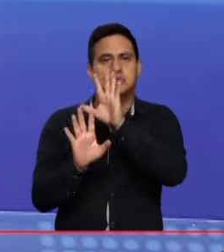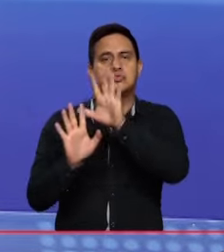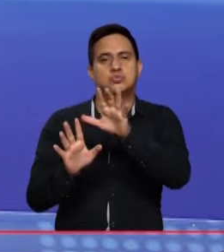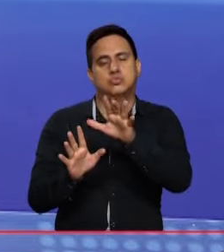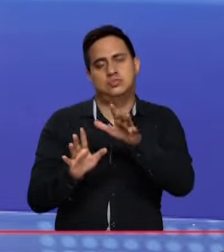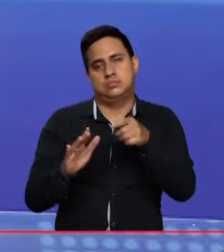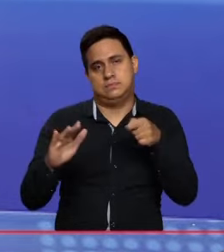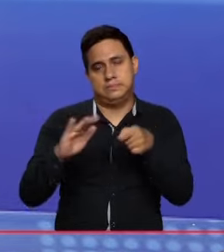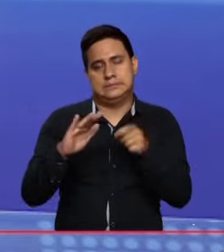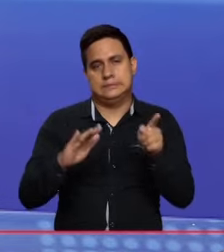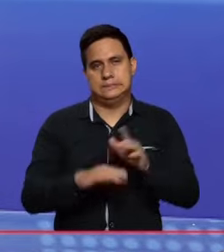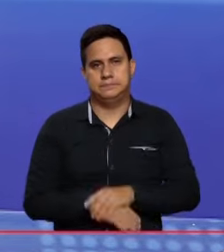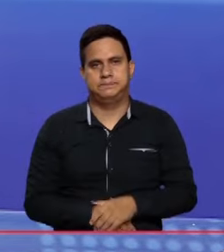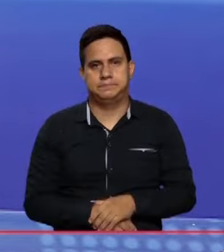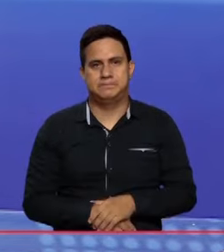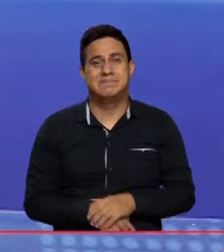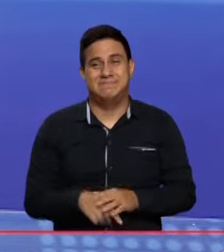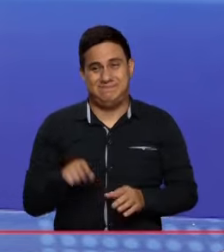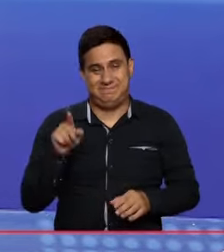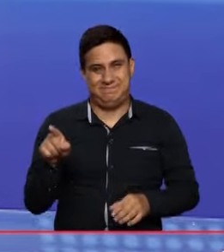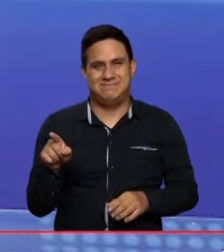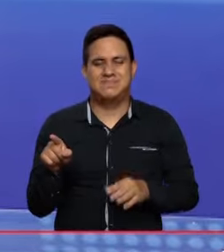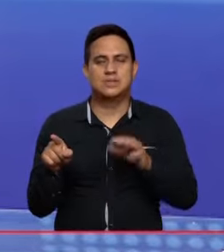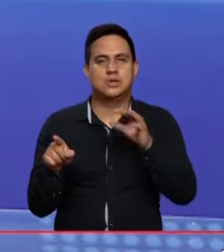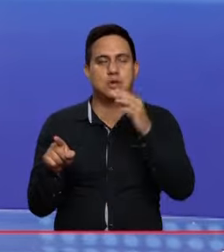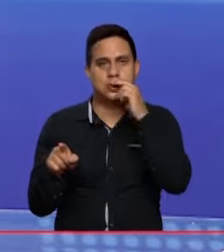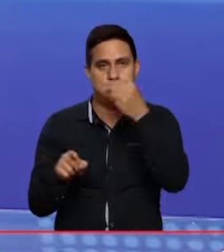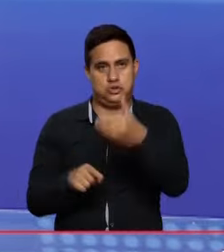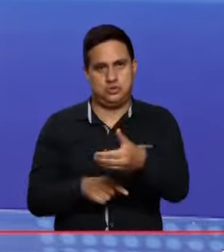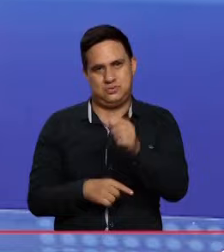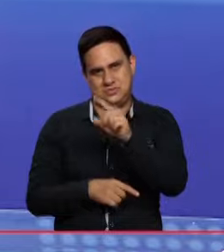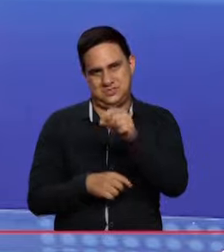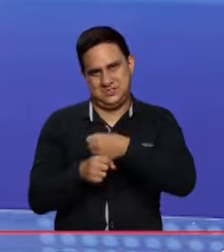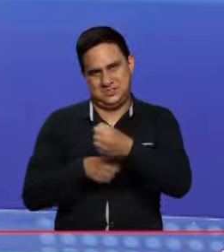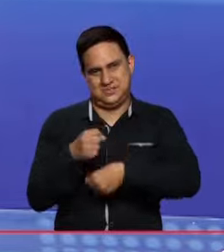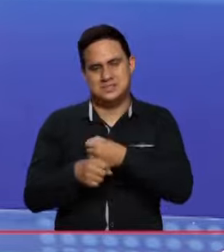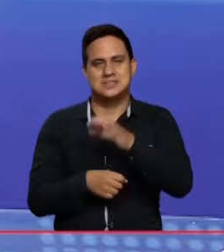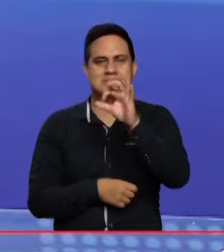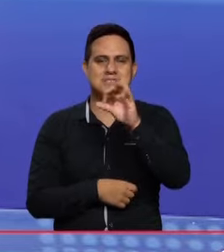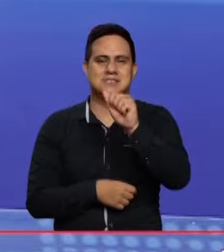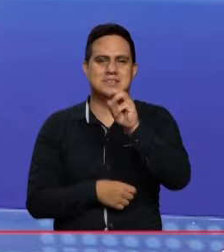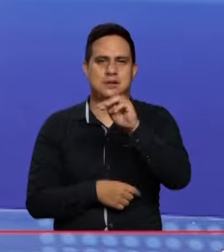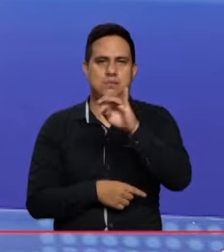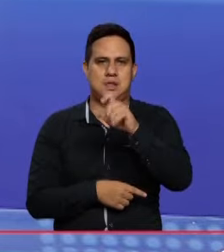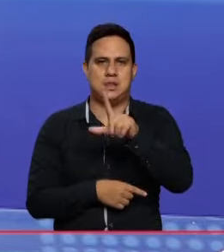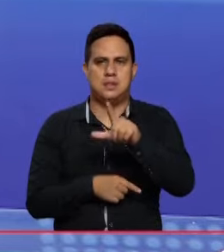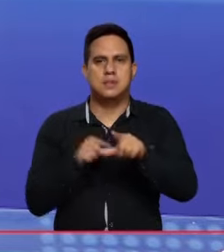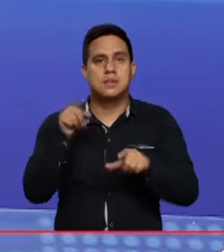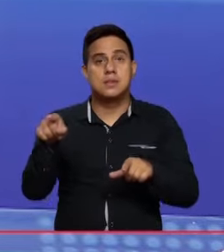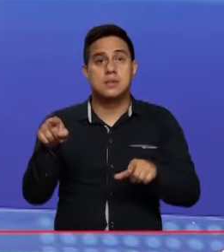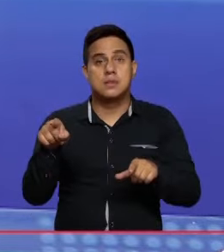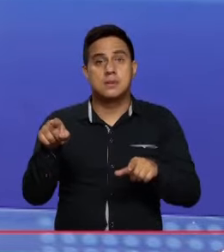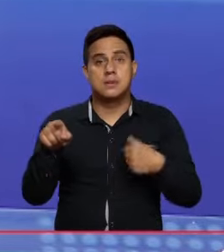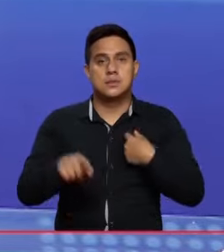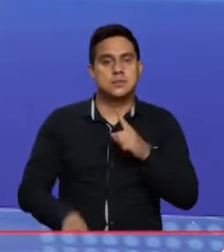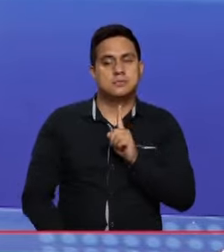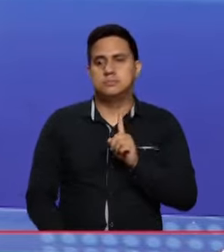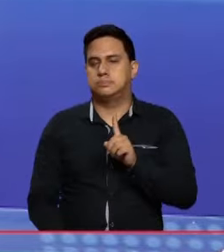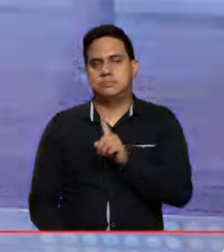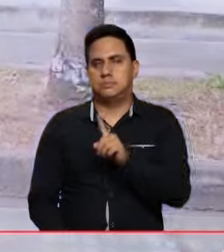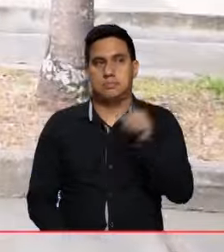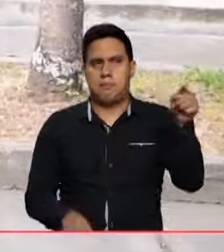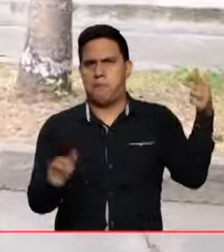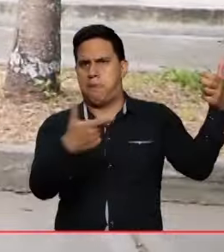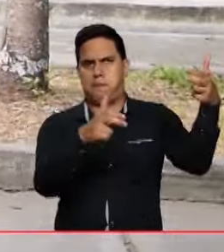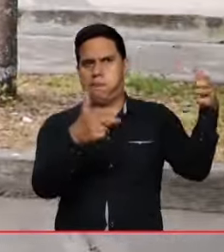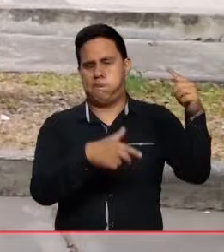Devastada, así permanece la familia de Samuel, un niño de 11 años que perdió la vida por cuenta de una bala perdida en medio de un ataque a tiros,